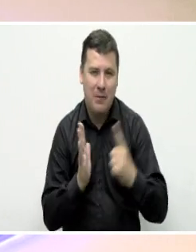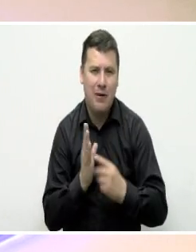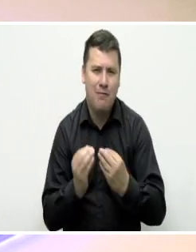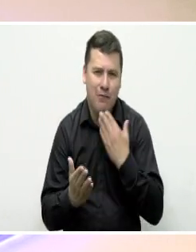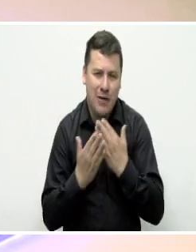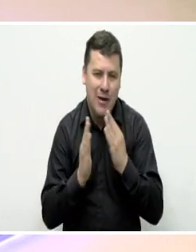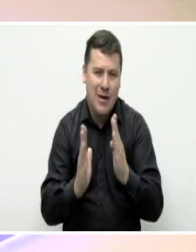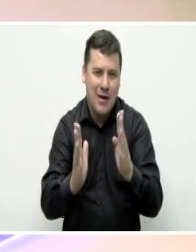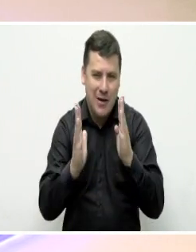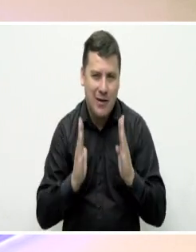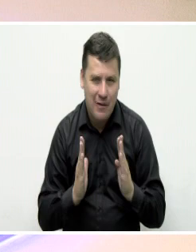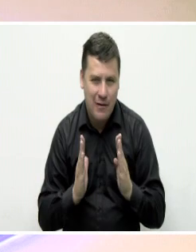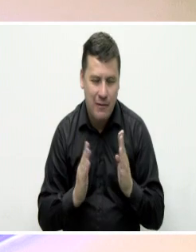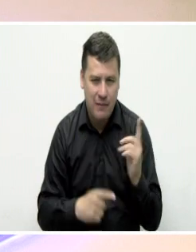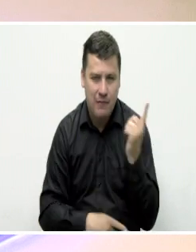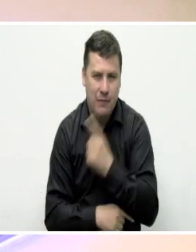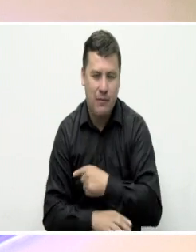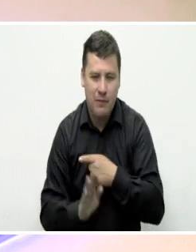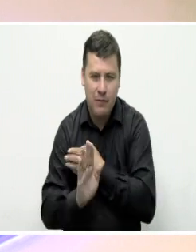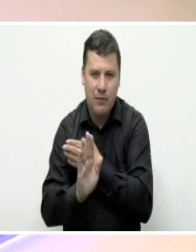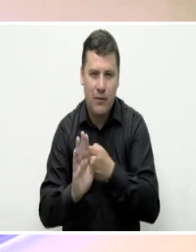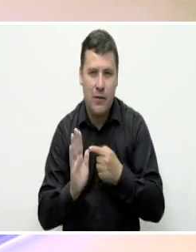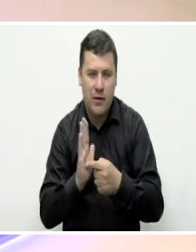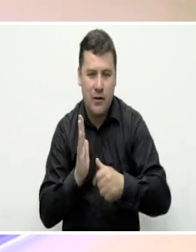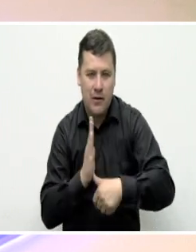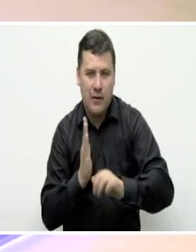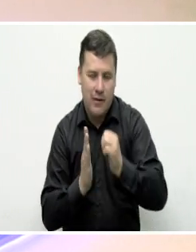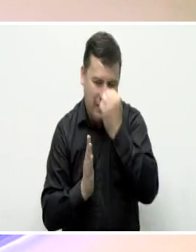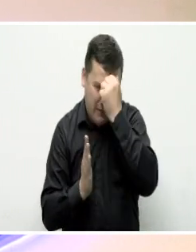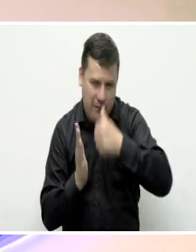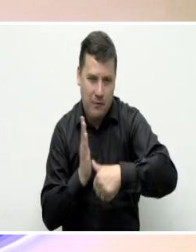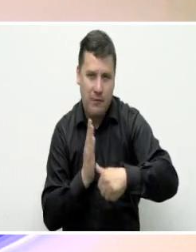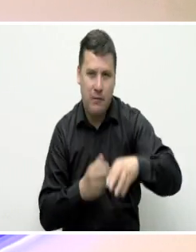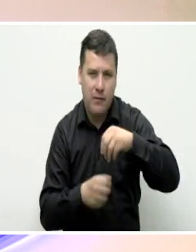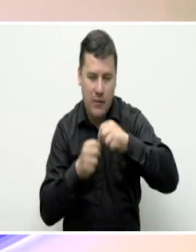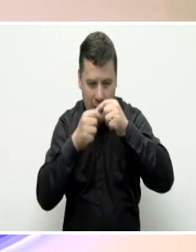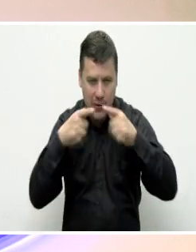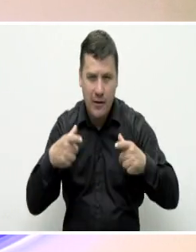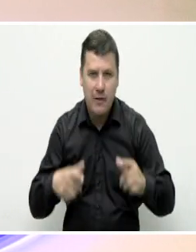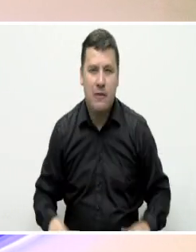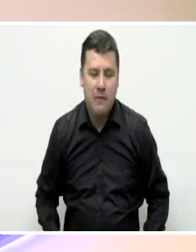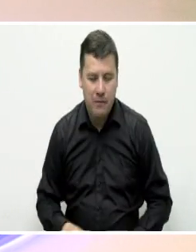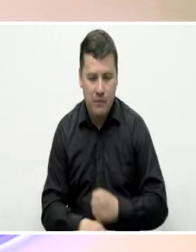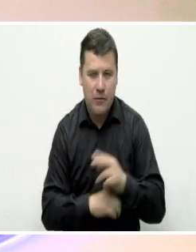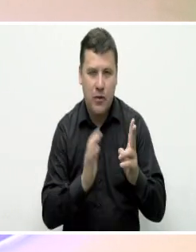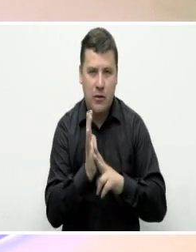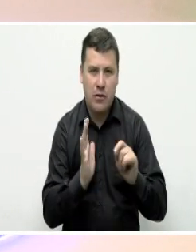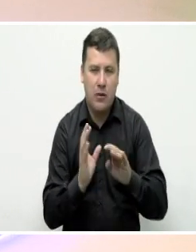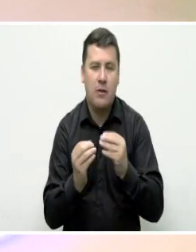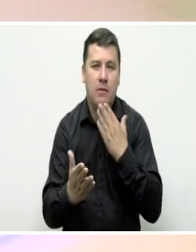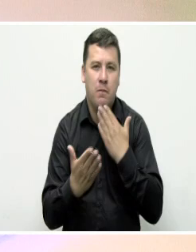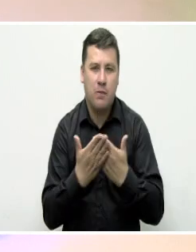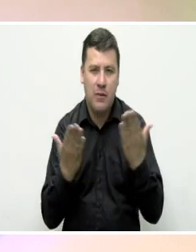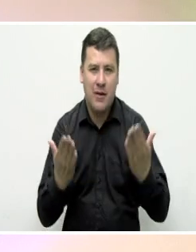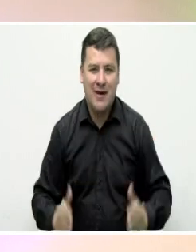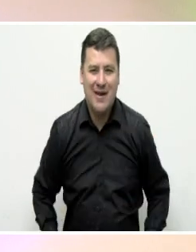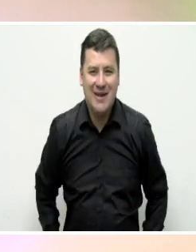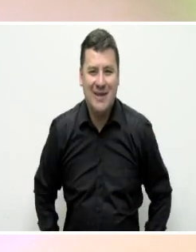por su atención en esta rendición de cuentas de la Registraduría Nacional del Estado Civil 2018. Muchas gracias.